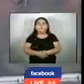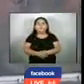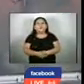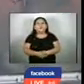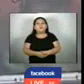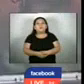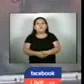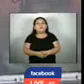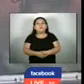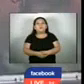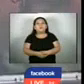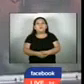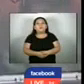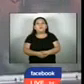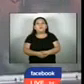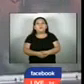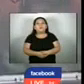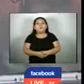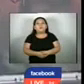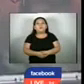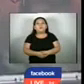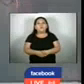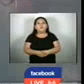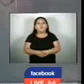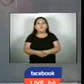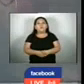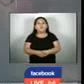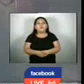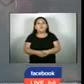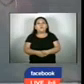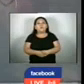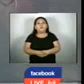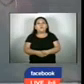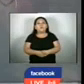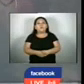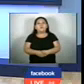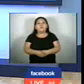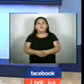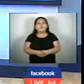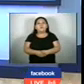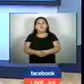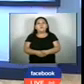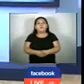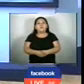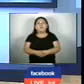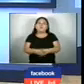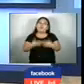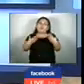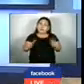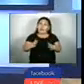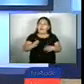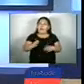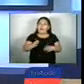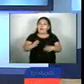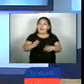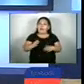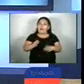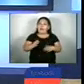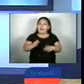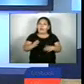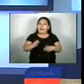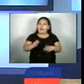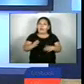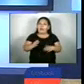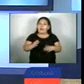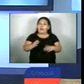Yeah. Bueno, ya lo mencionábamos, hoy 17 de febrero